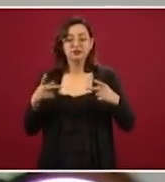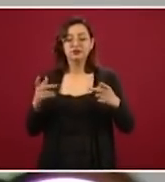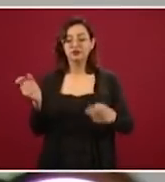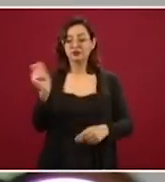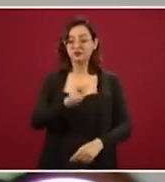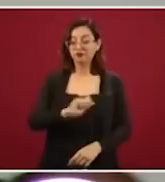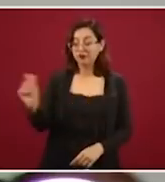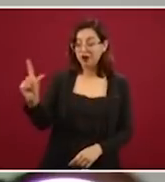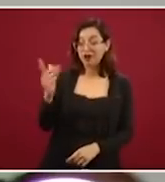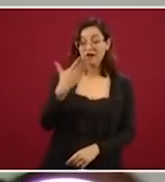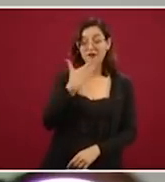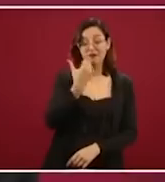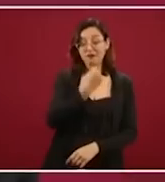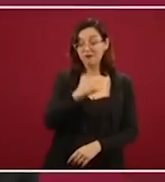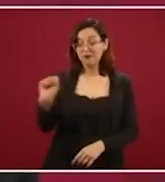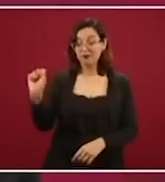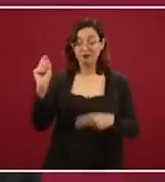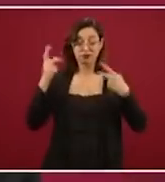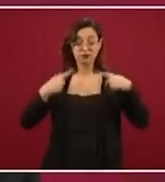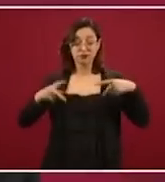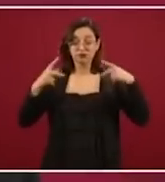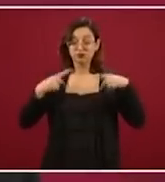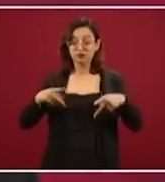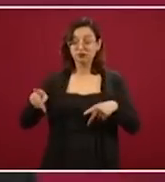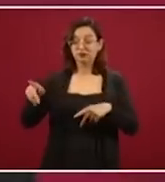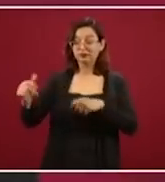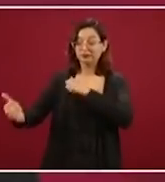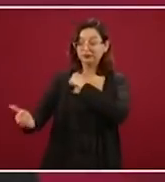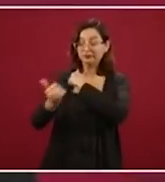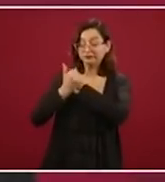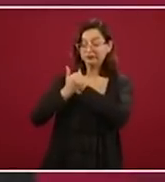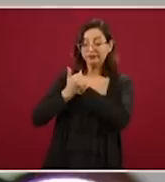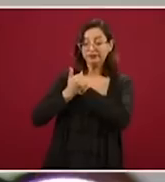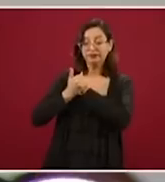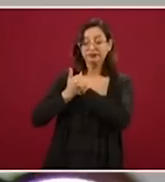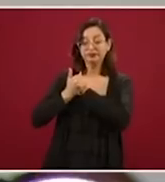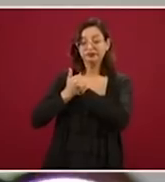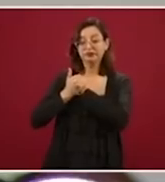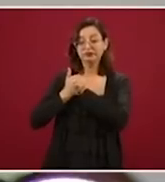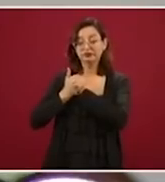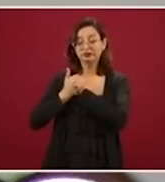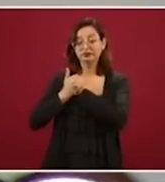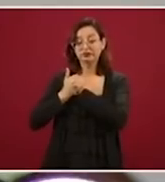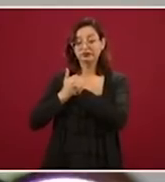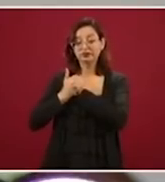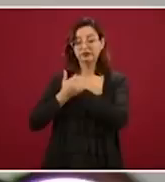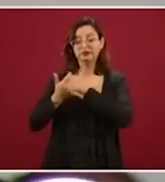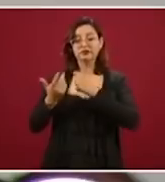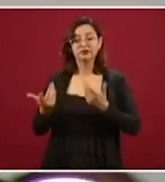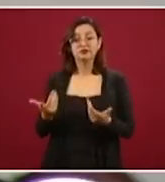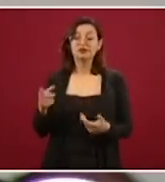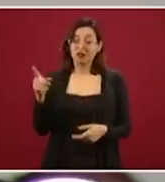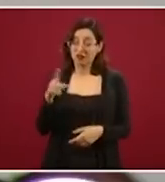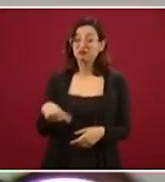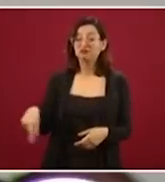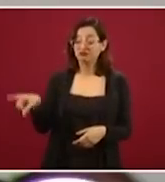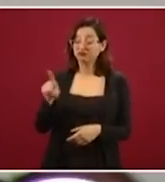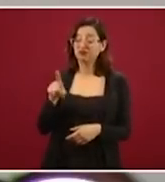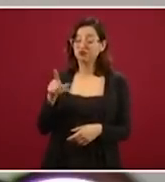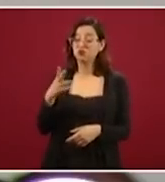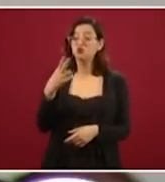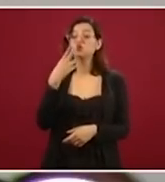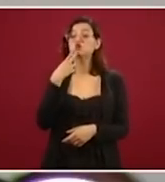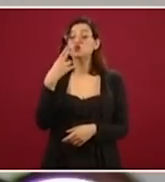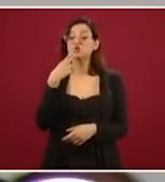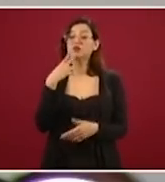muy famosos que estuvieron metidos en lo de las drogas, que